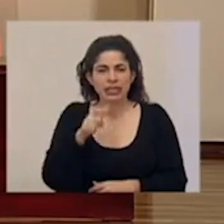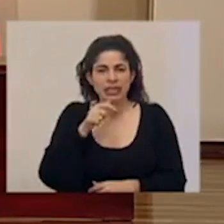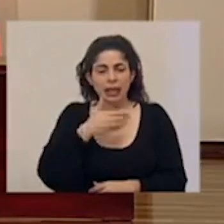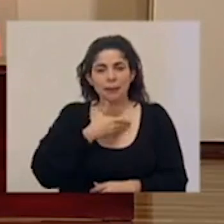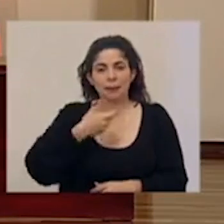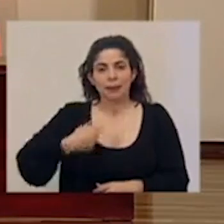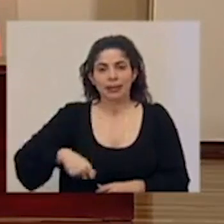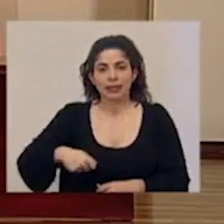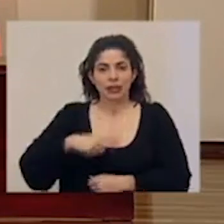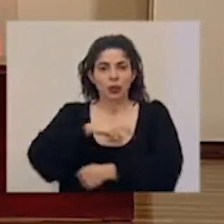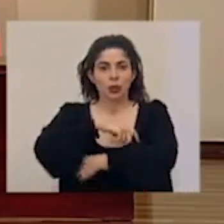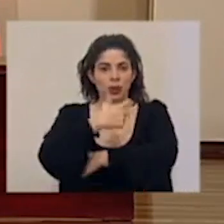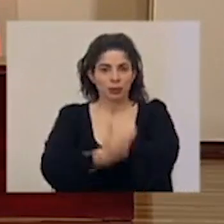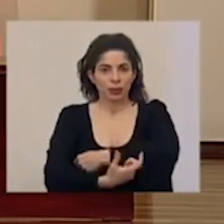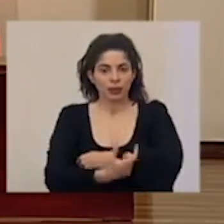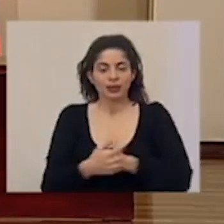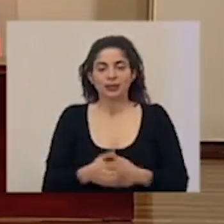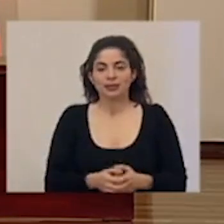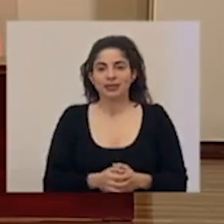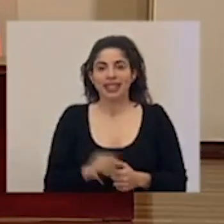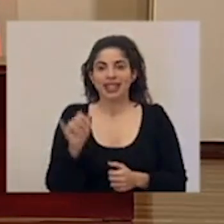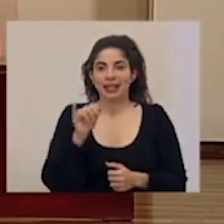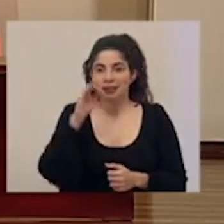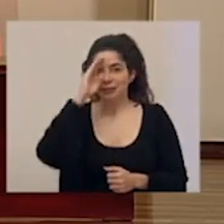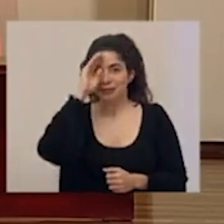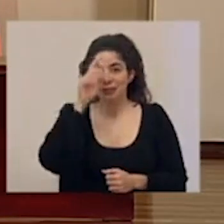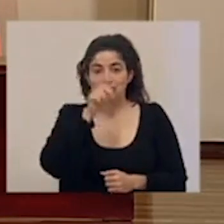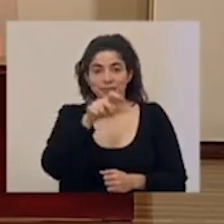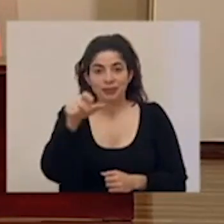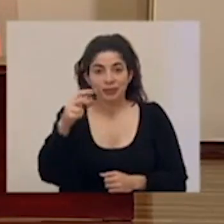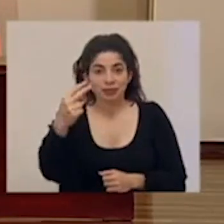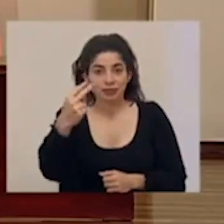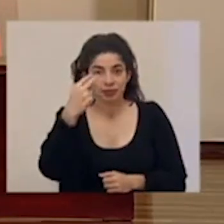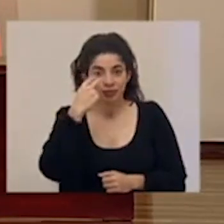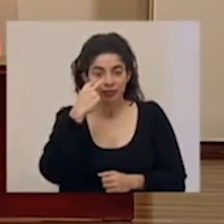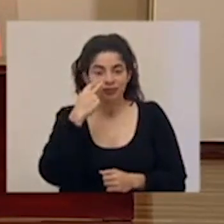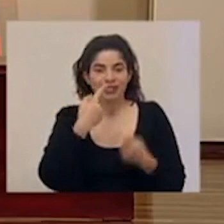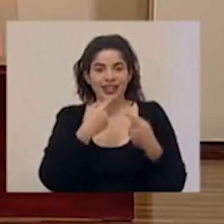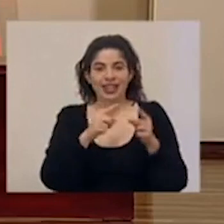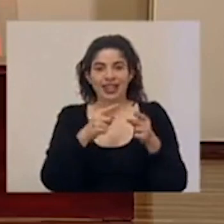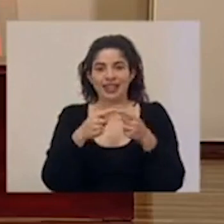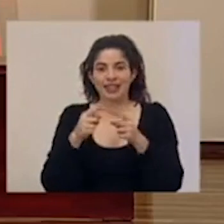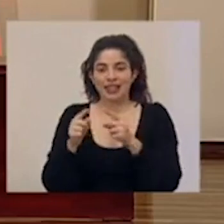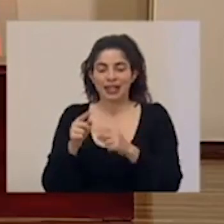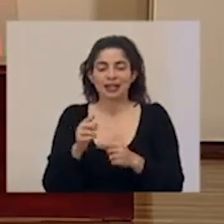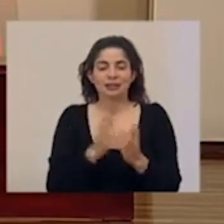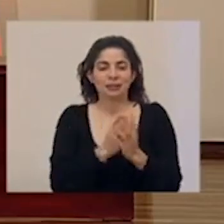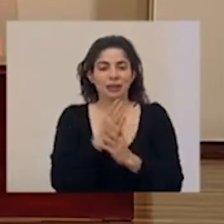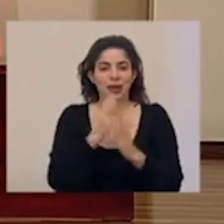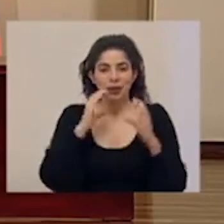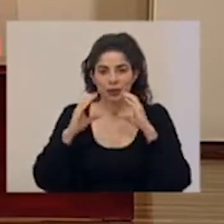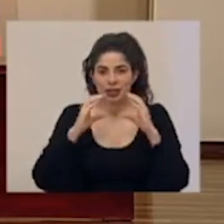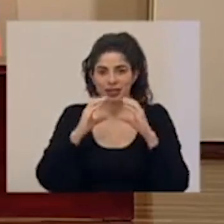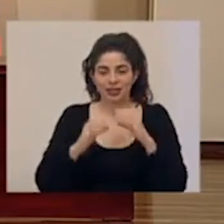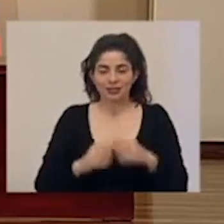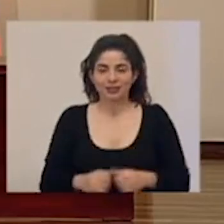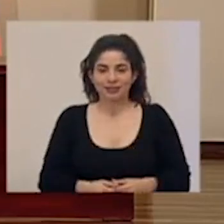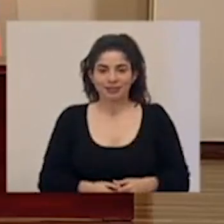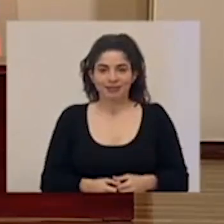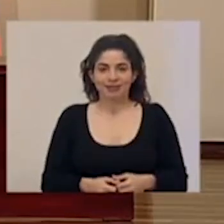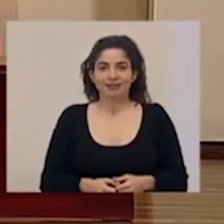Protección Social. Saludamos también a quienes nos siguen a través de los diversos medios de